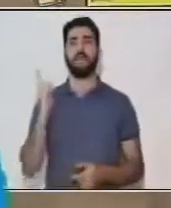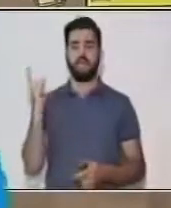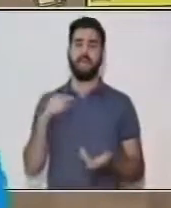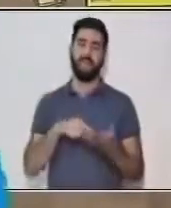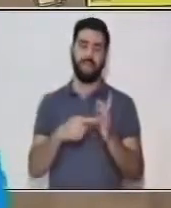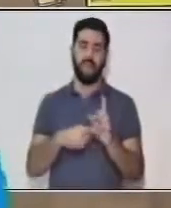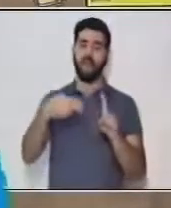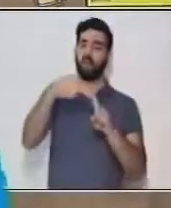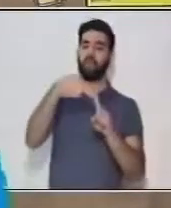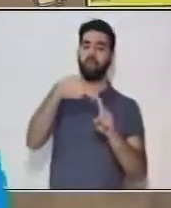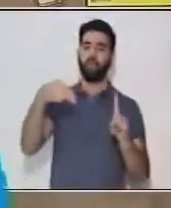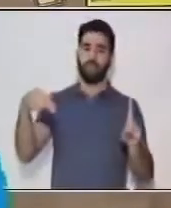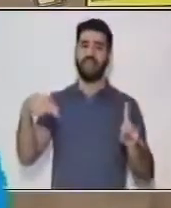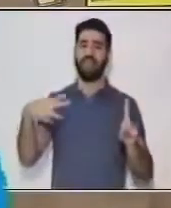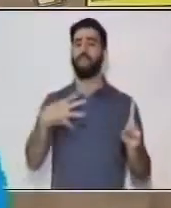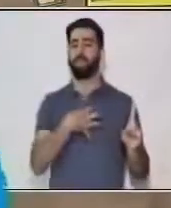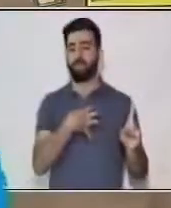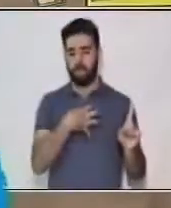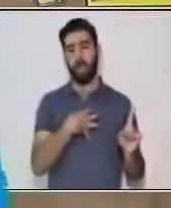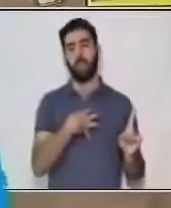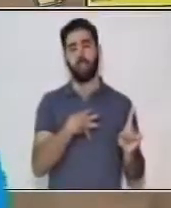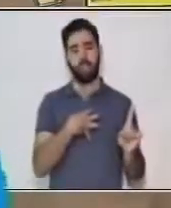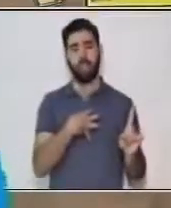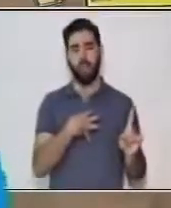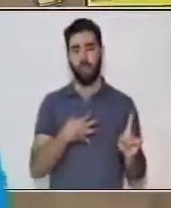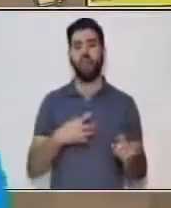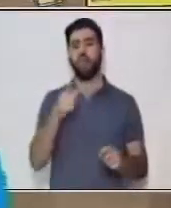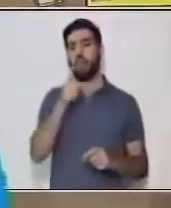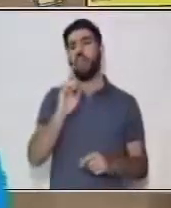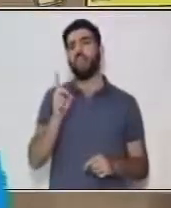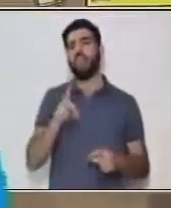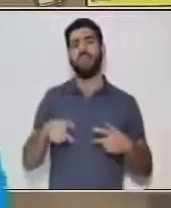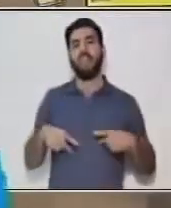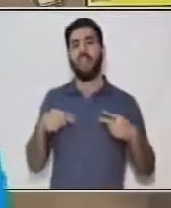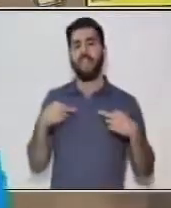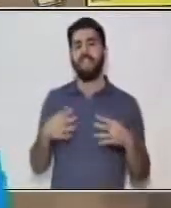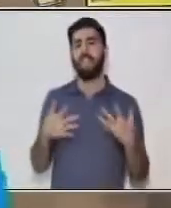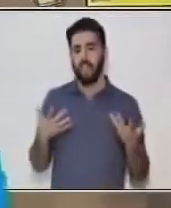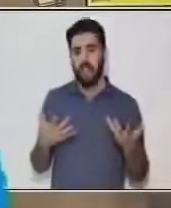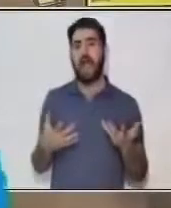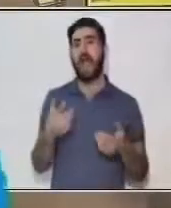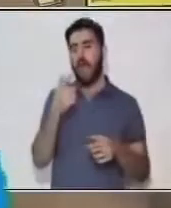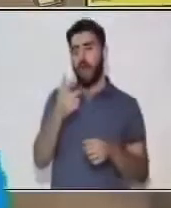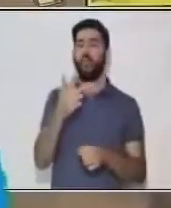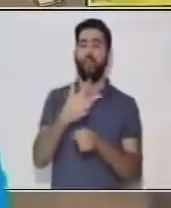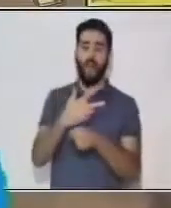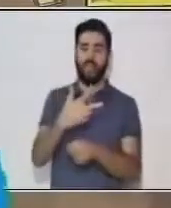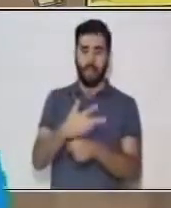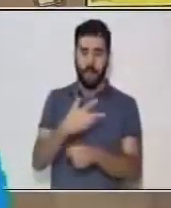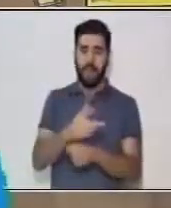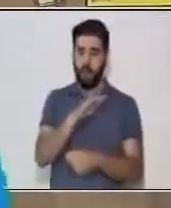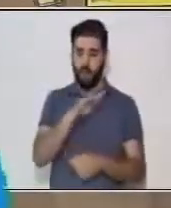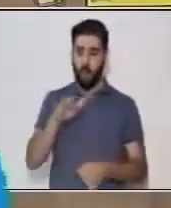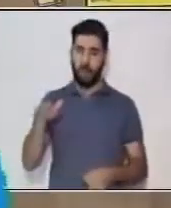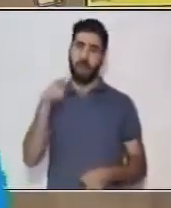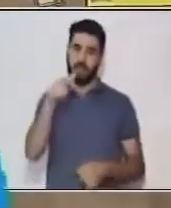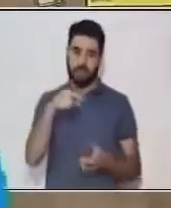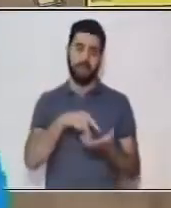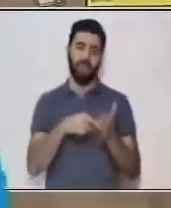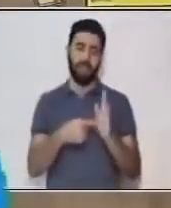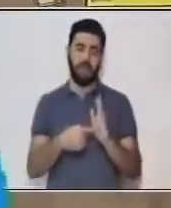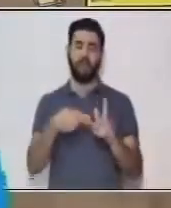sustantivo propio. ¿Dónde vives? ¿En qué país vives? En Guatemala. Es el sustantivo propio de nuestro país.